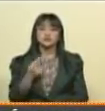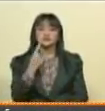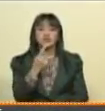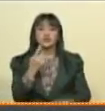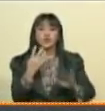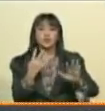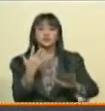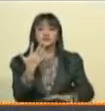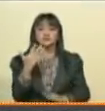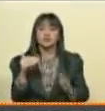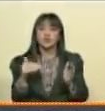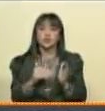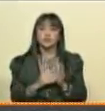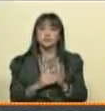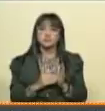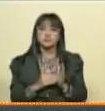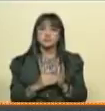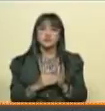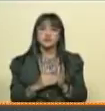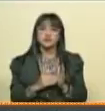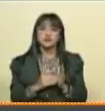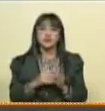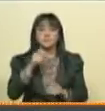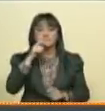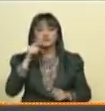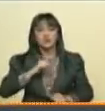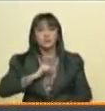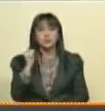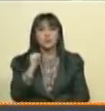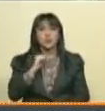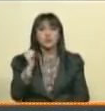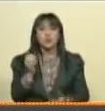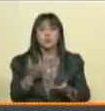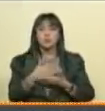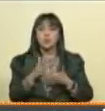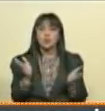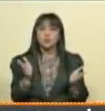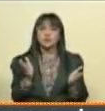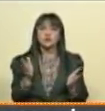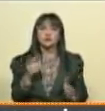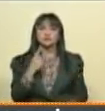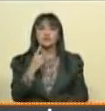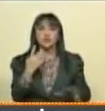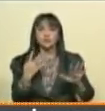195 mil funcionarios, servidores públicos,